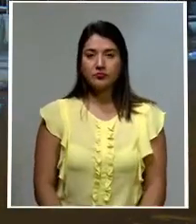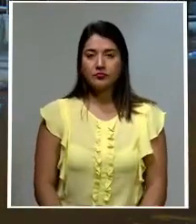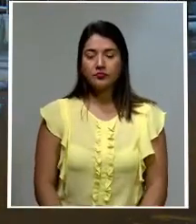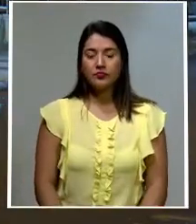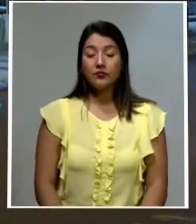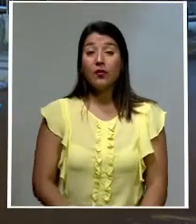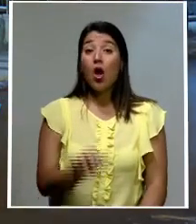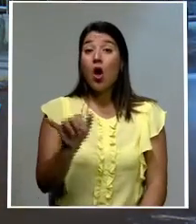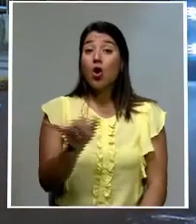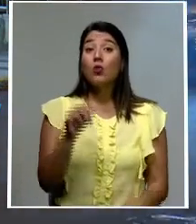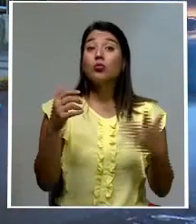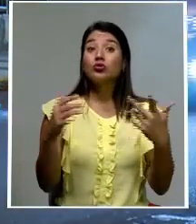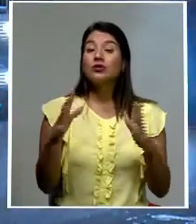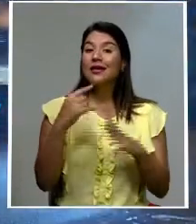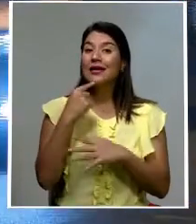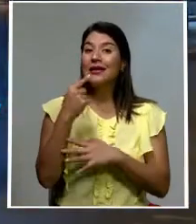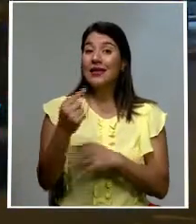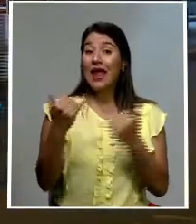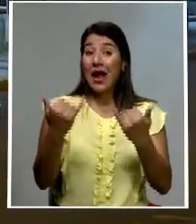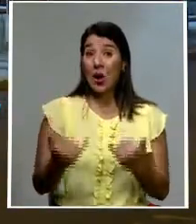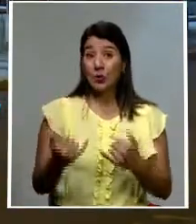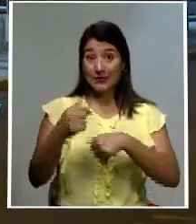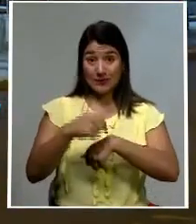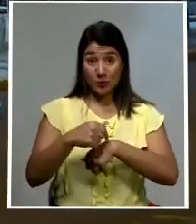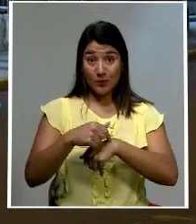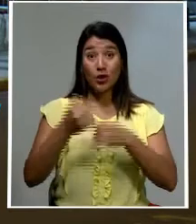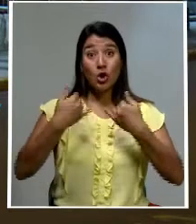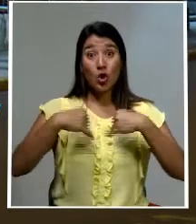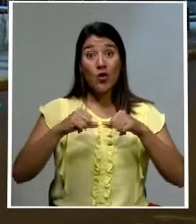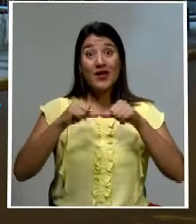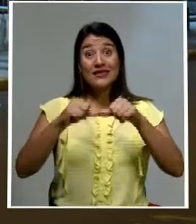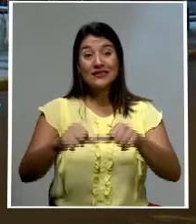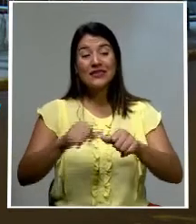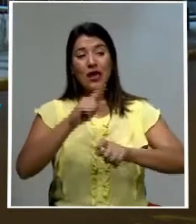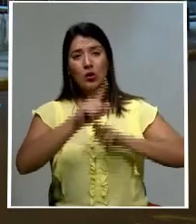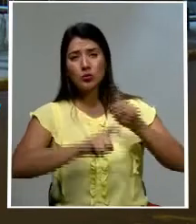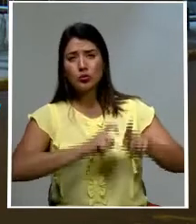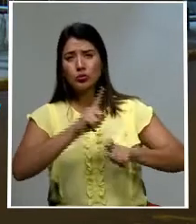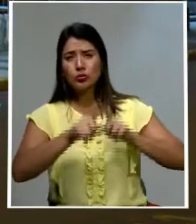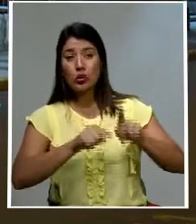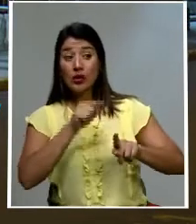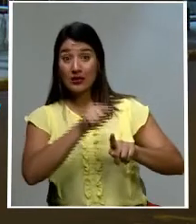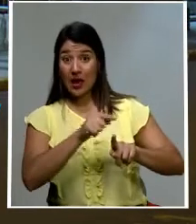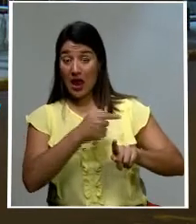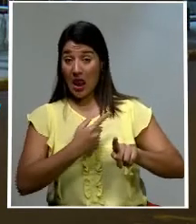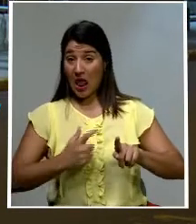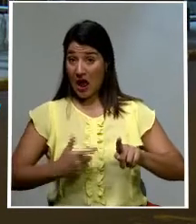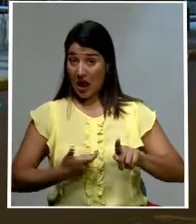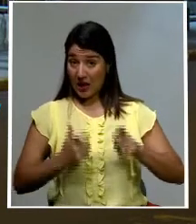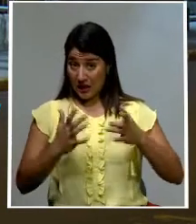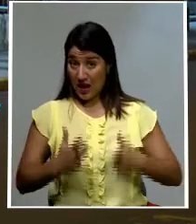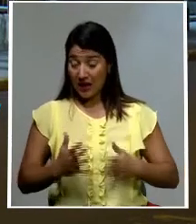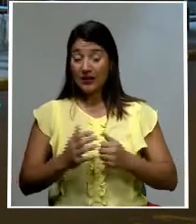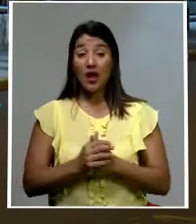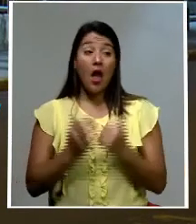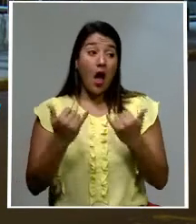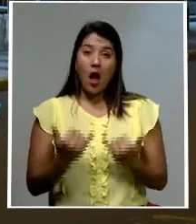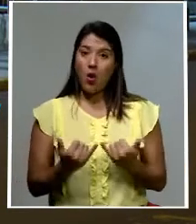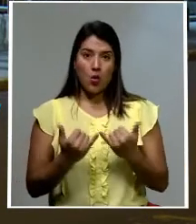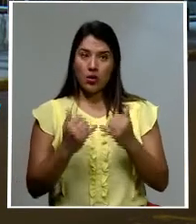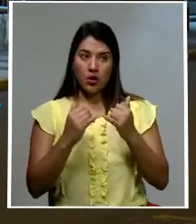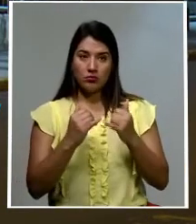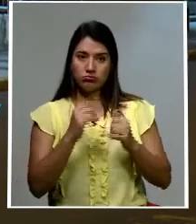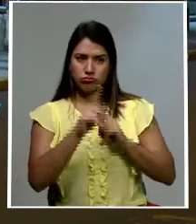Bien, tal y como les decía, en este momento se realiza la indagatoria. El alcalde está a las órdenes del Ministerio